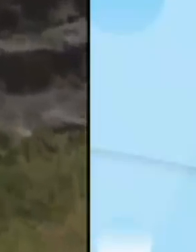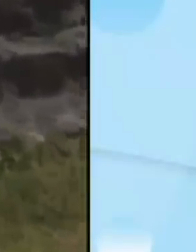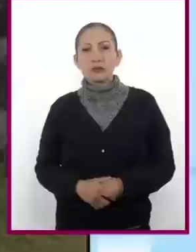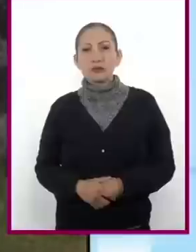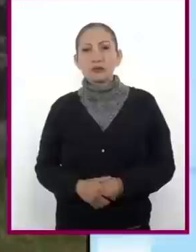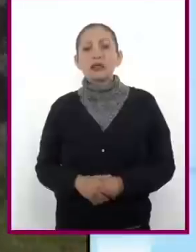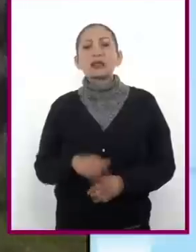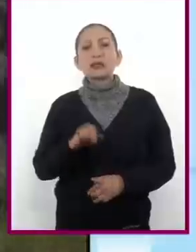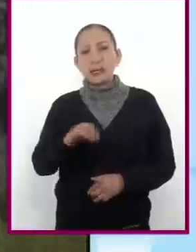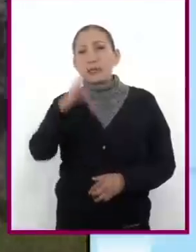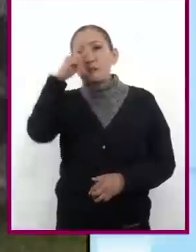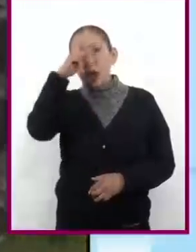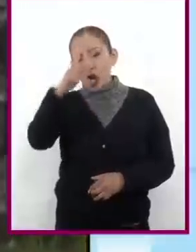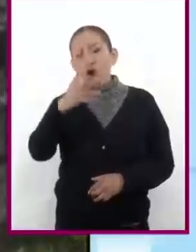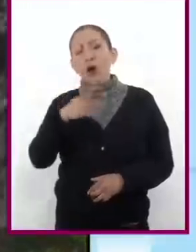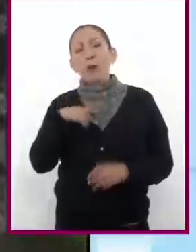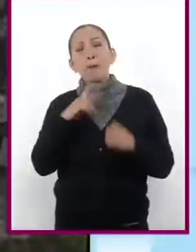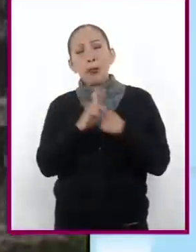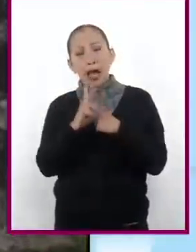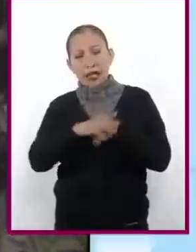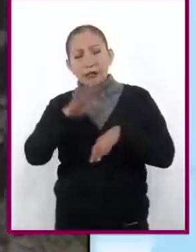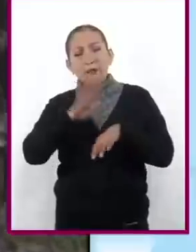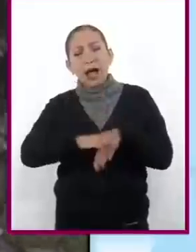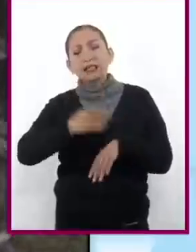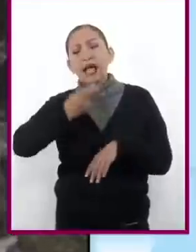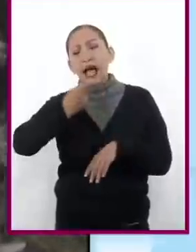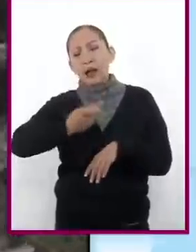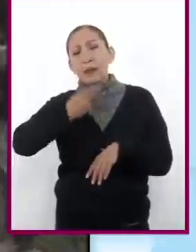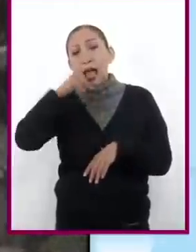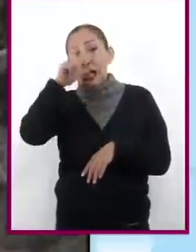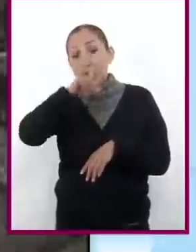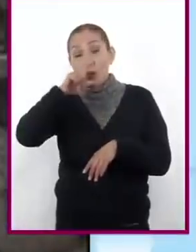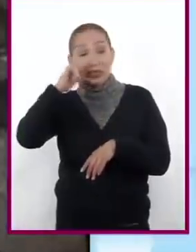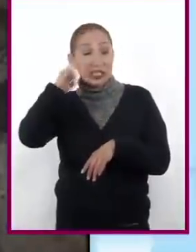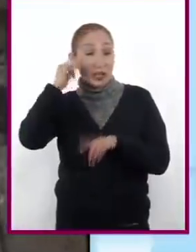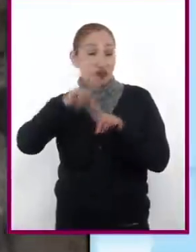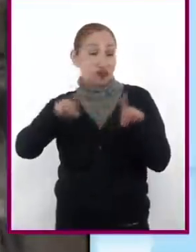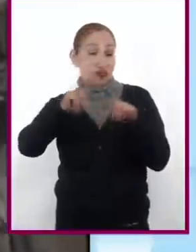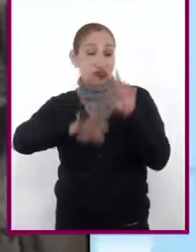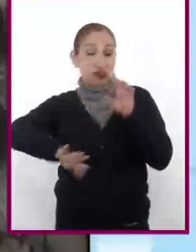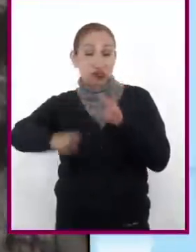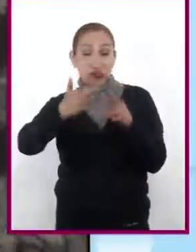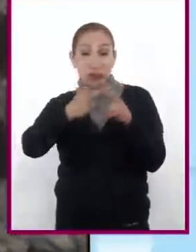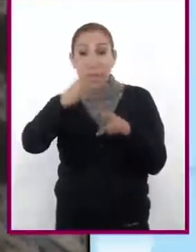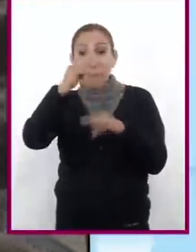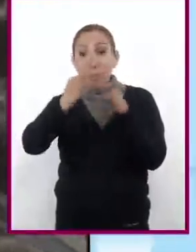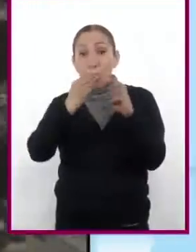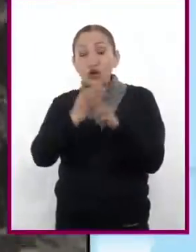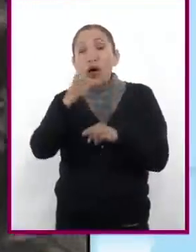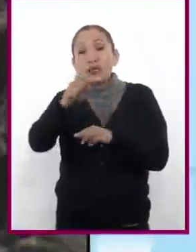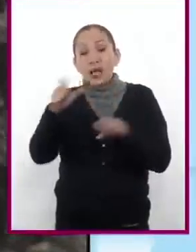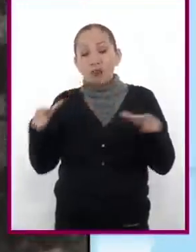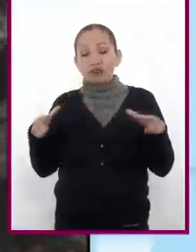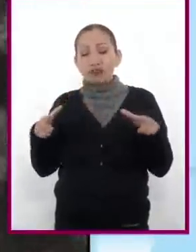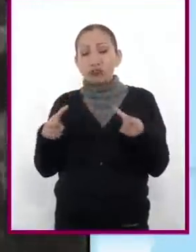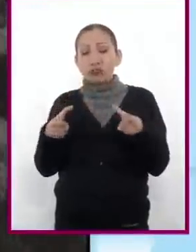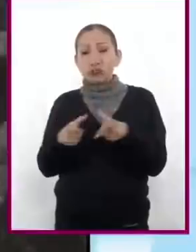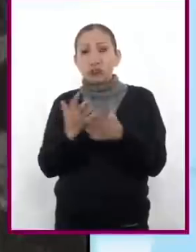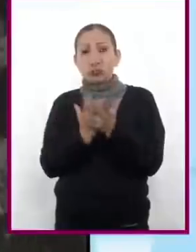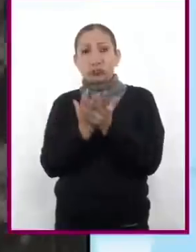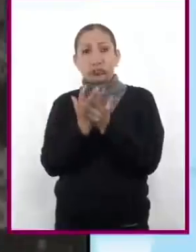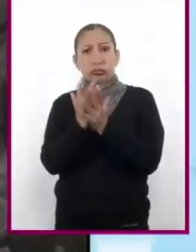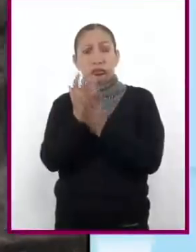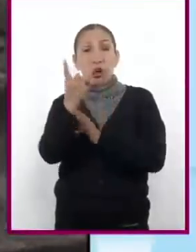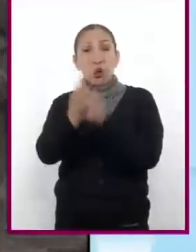Aunque México es uno de los países con más hablantes de lenguas indígenas en el mundo, este número se reduce de manera